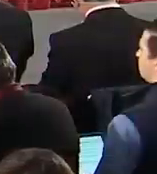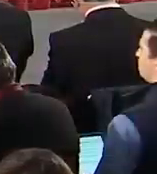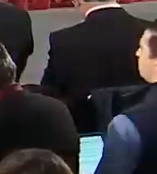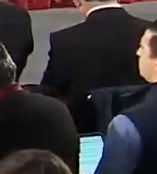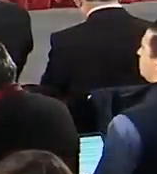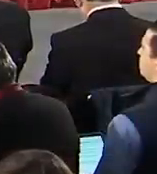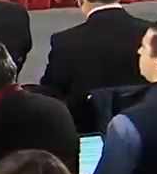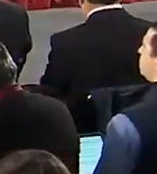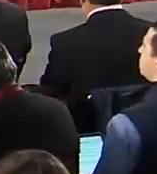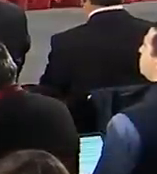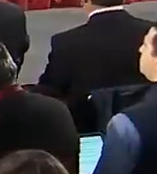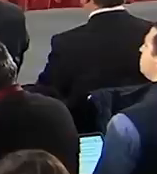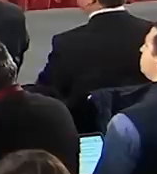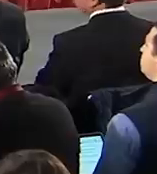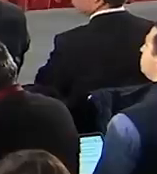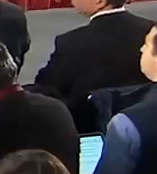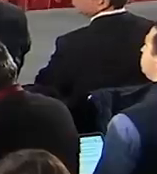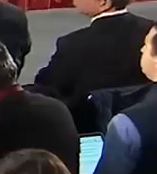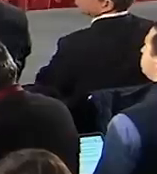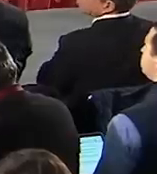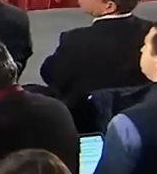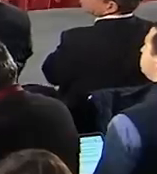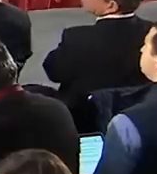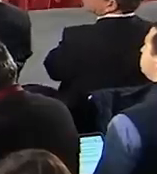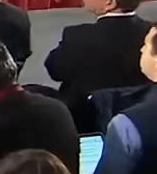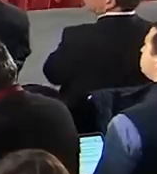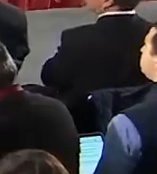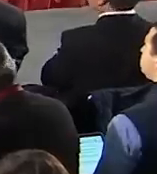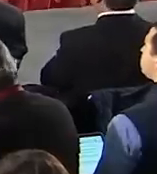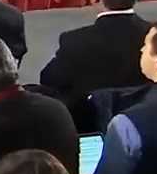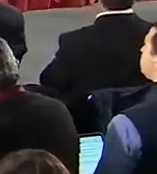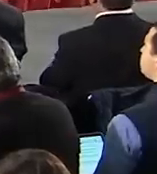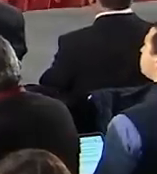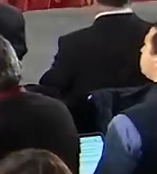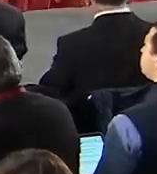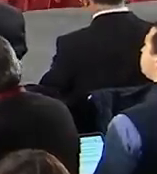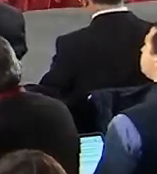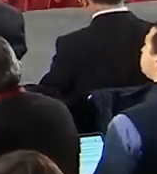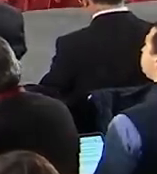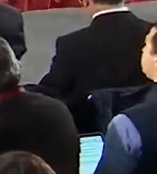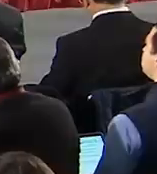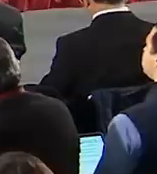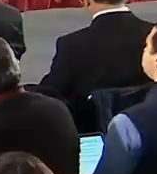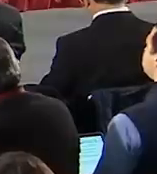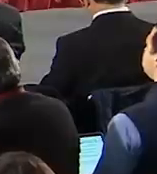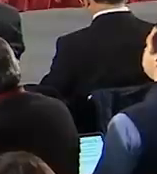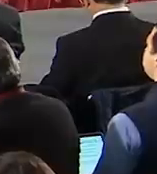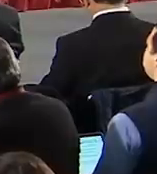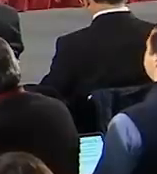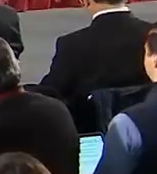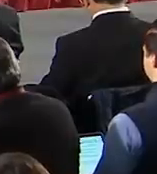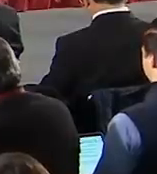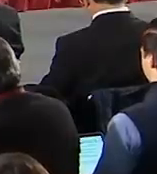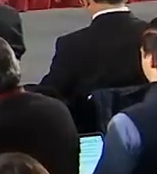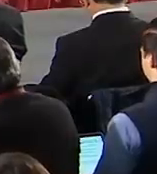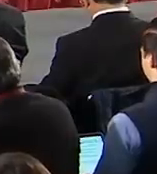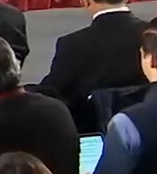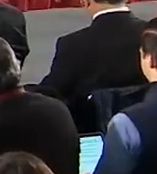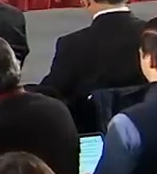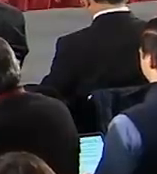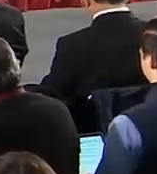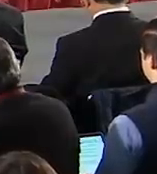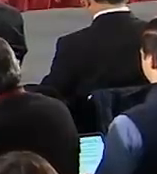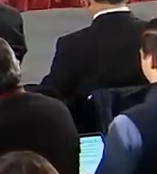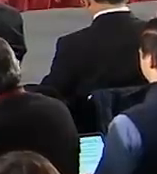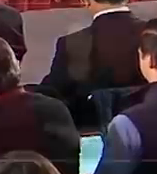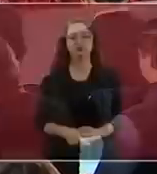adelante. Presidente, buenos días, Luis Méndez de Notimex. Y me gustaría preguntarle, ante estos datos que ustedes presentan, donde se señala